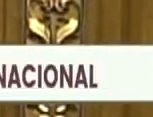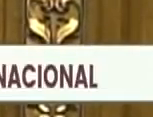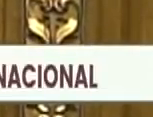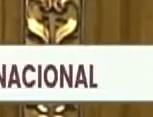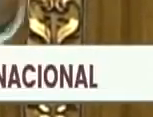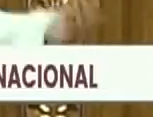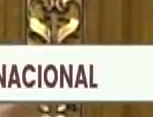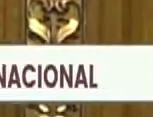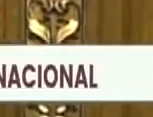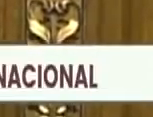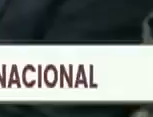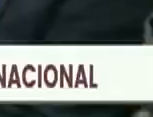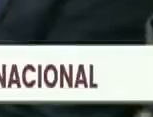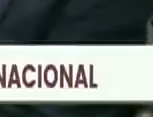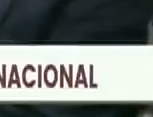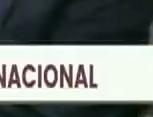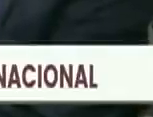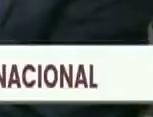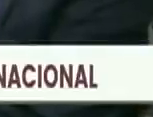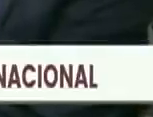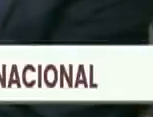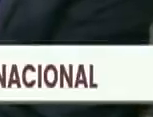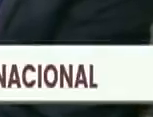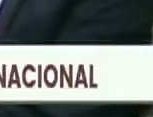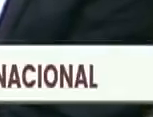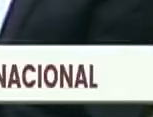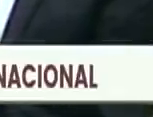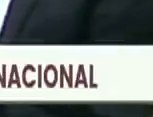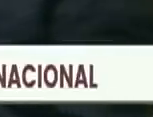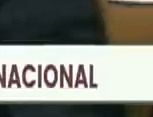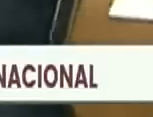Central de Venezuela, para quien pido un reconocimiento.